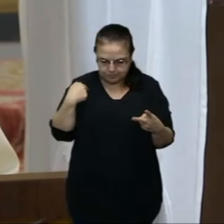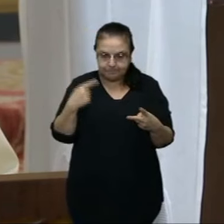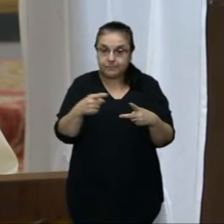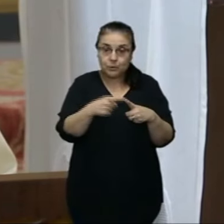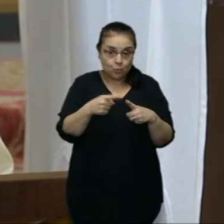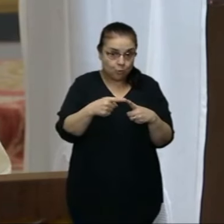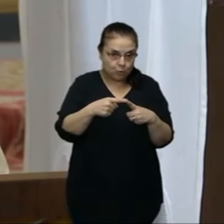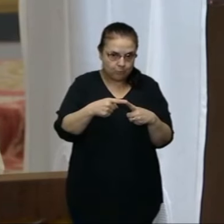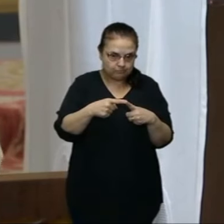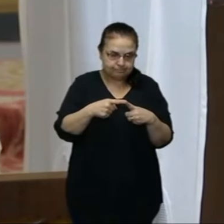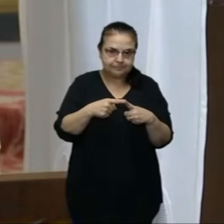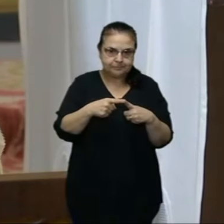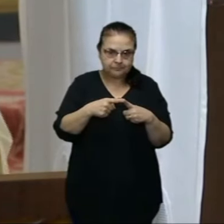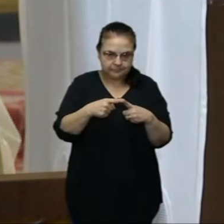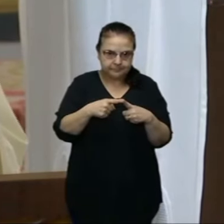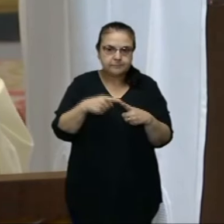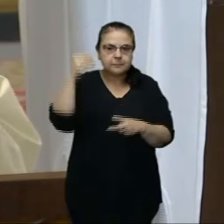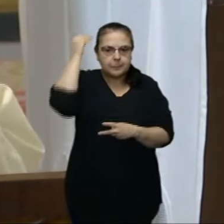el intelectual.